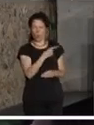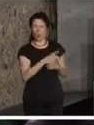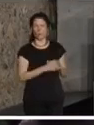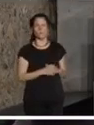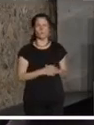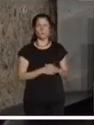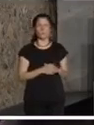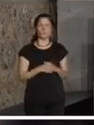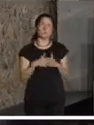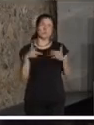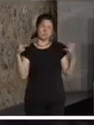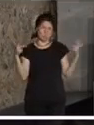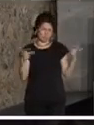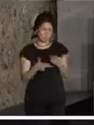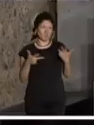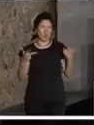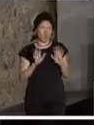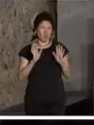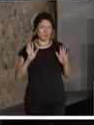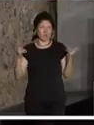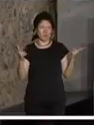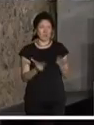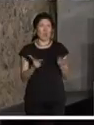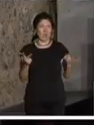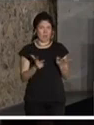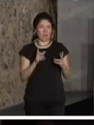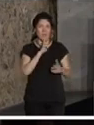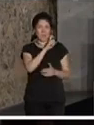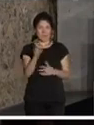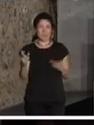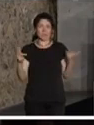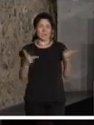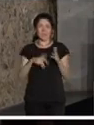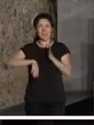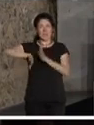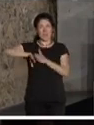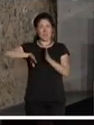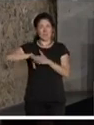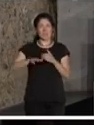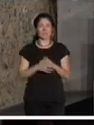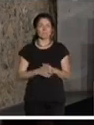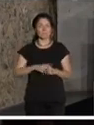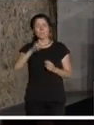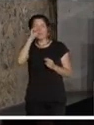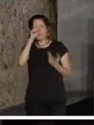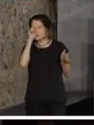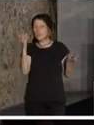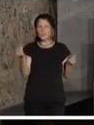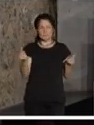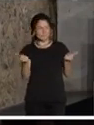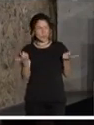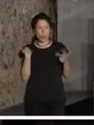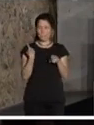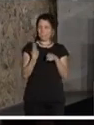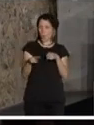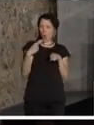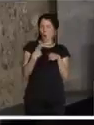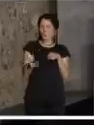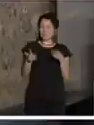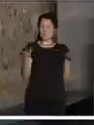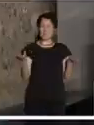y es grave es grave es grave la derecha no sabe estar en política